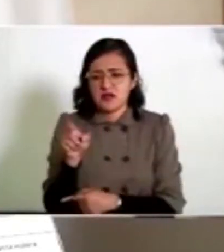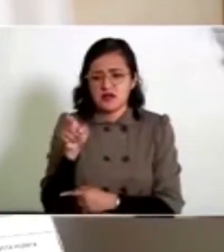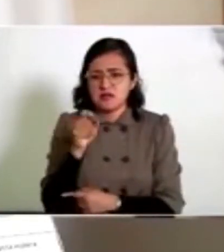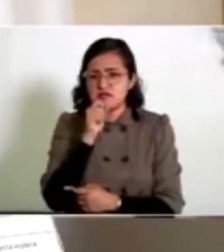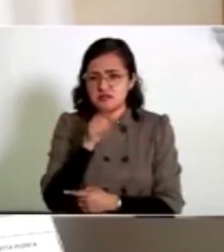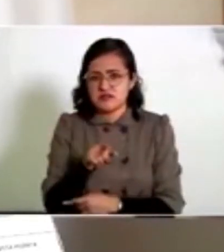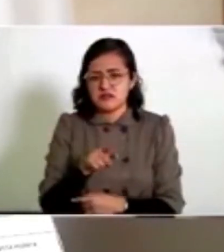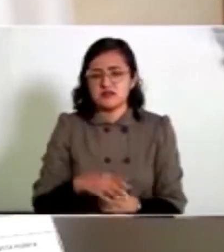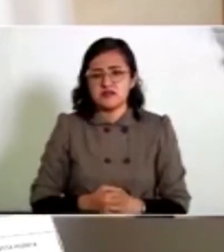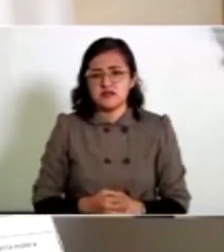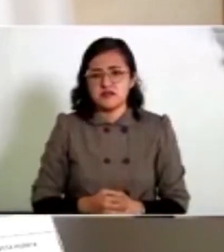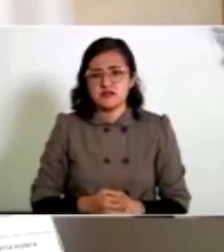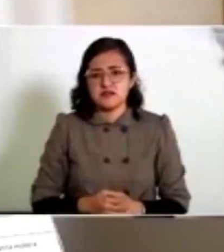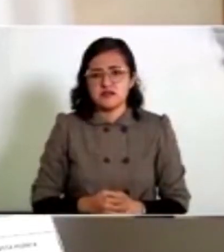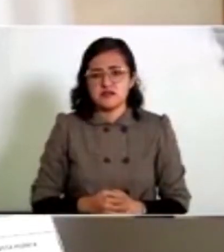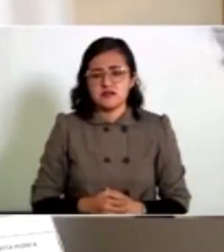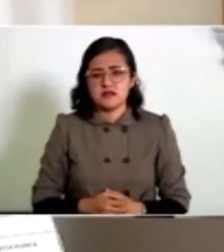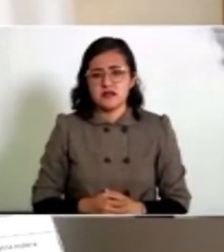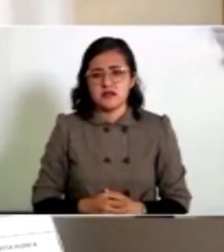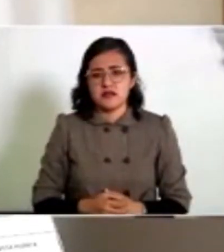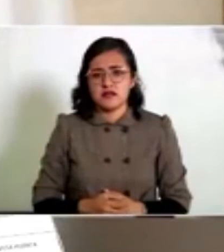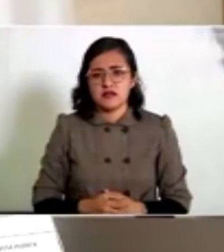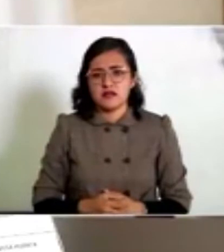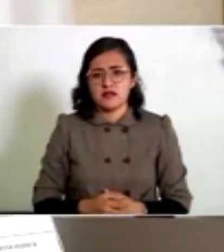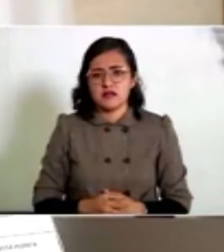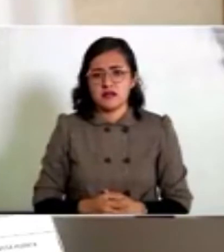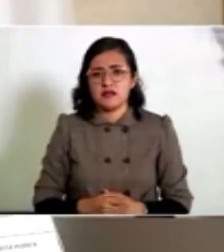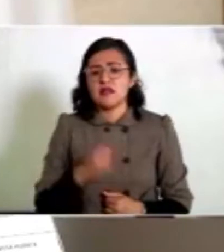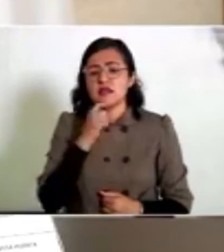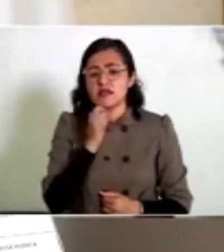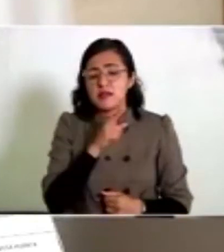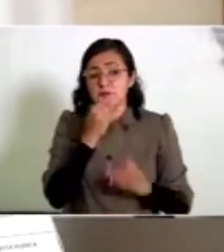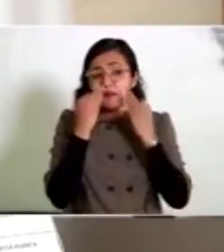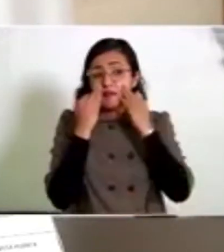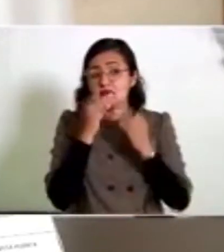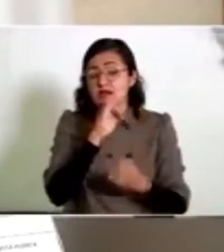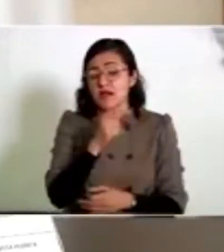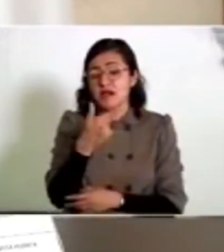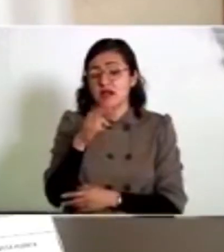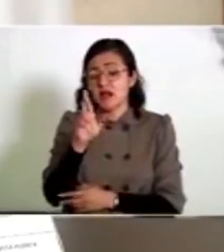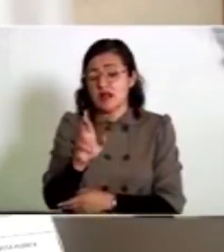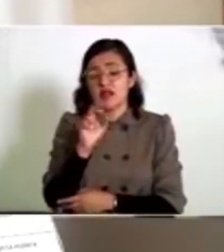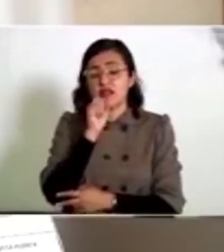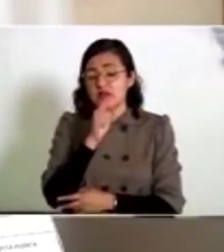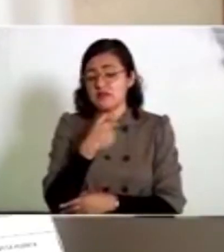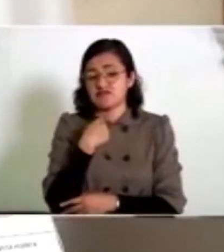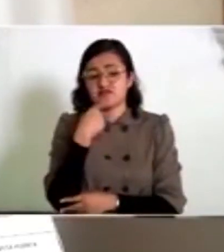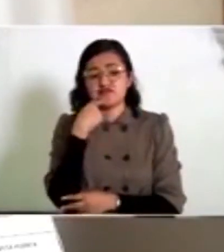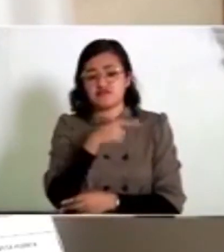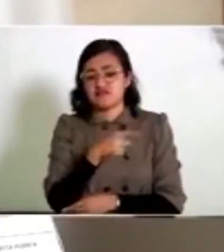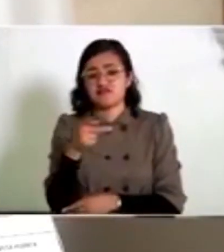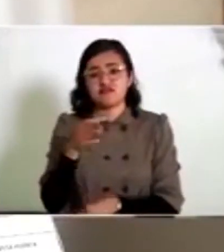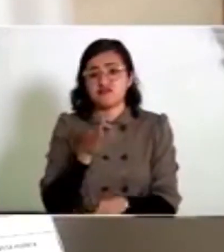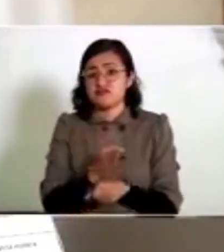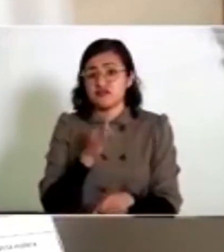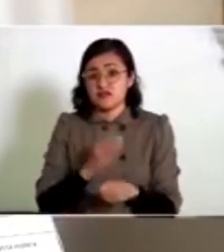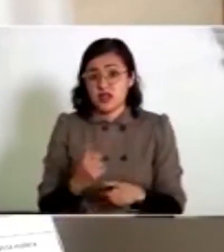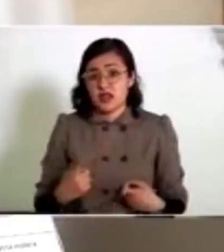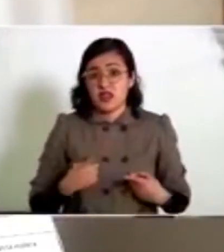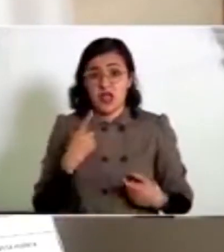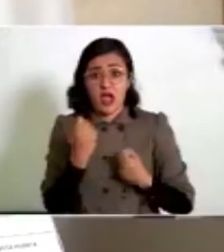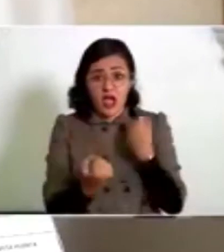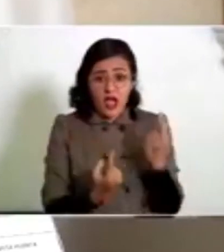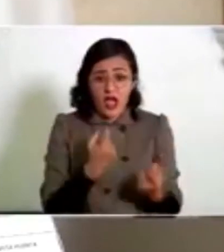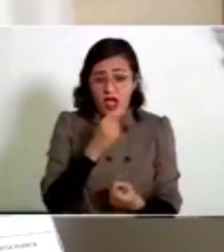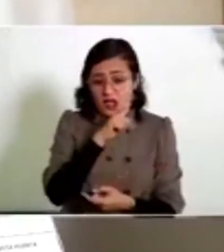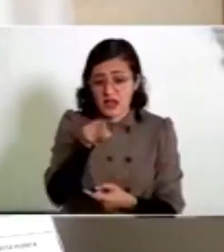de la red del estado y entre la fiscalía general de la república eso son ellos son los servicios que dan algunas